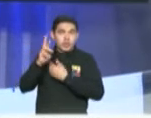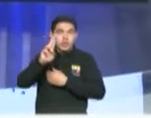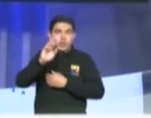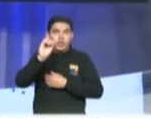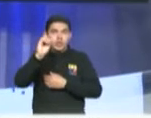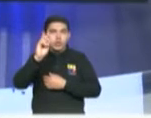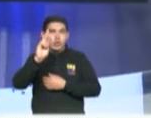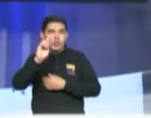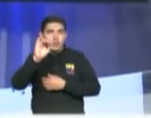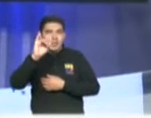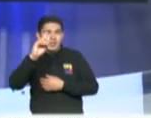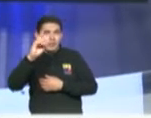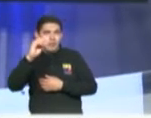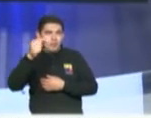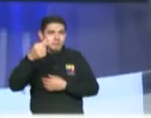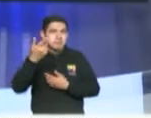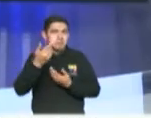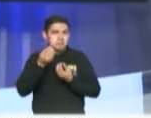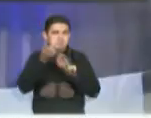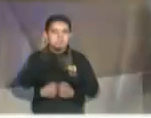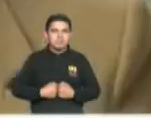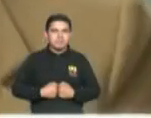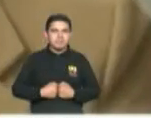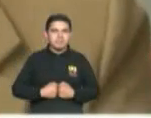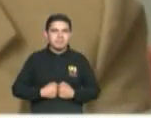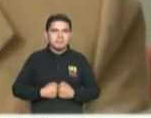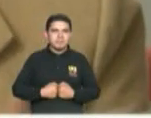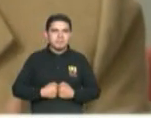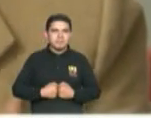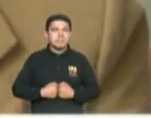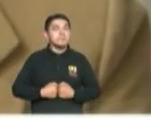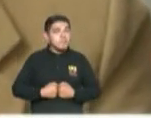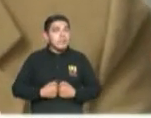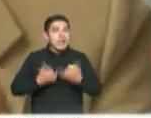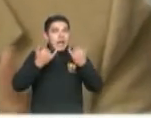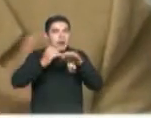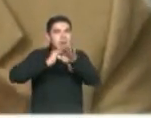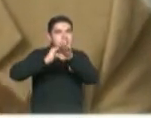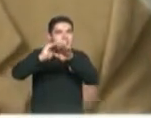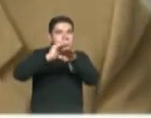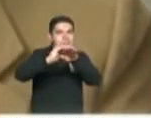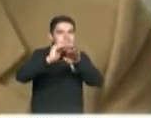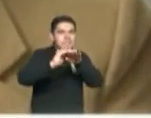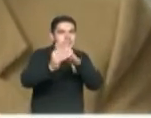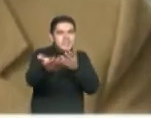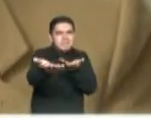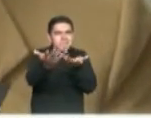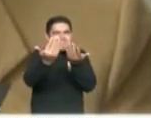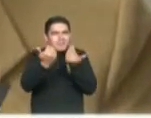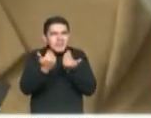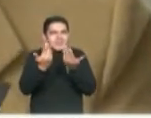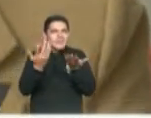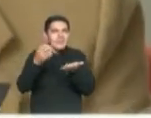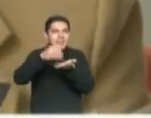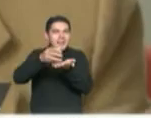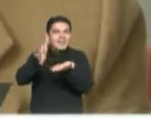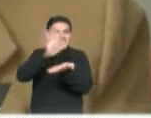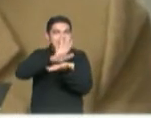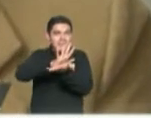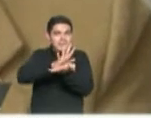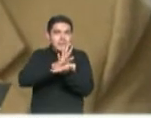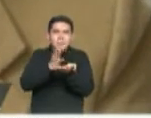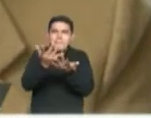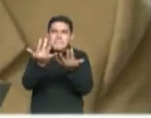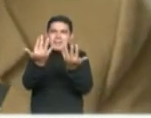coordinadora de movimientos sociales comentó al respecto estamos invitando a que nos concentremos en la asamblea nacional a